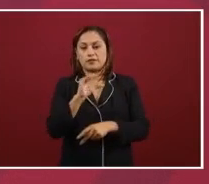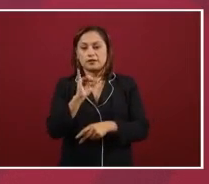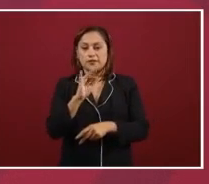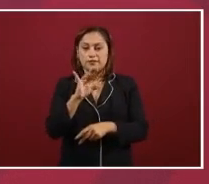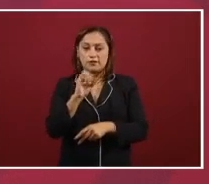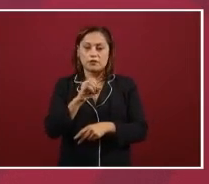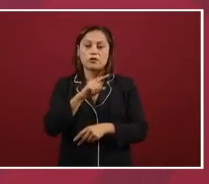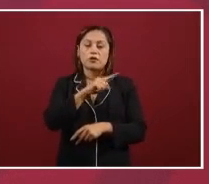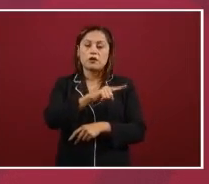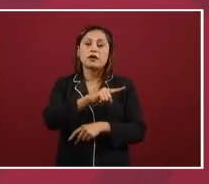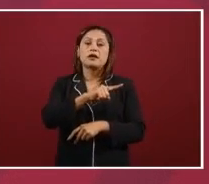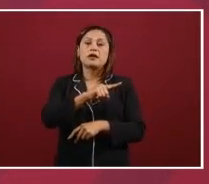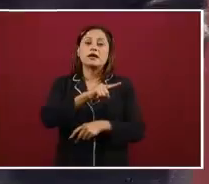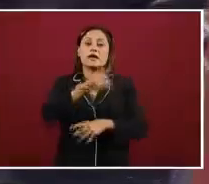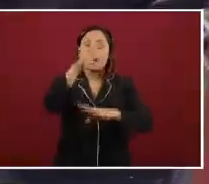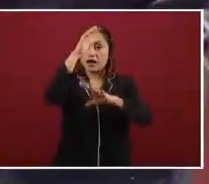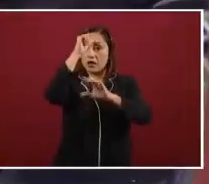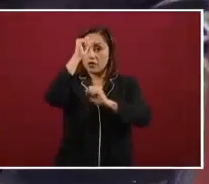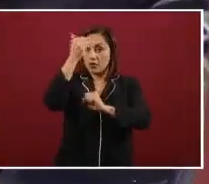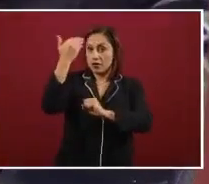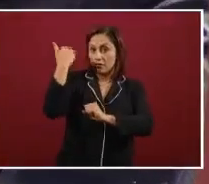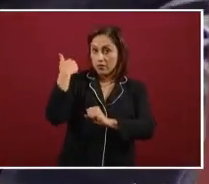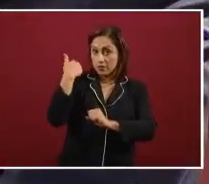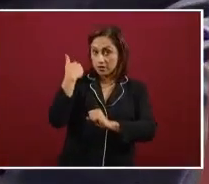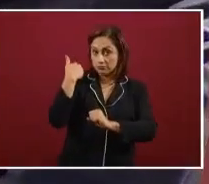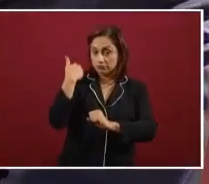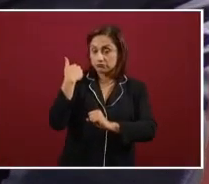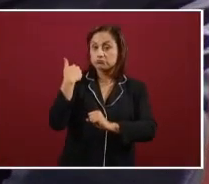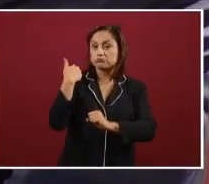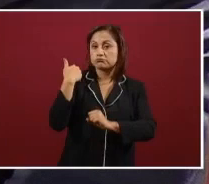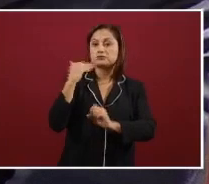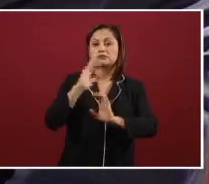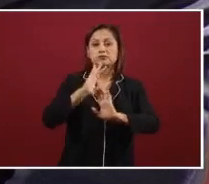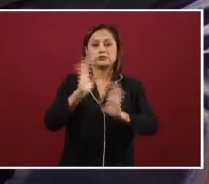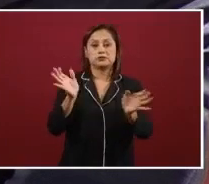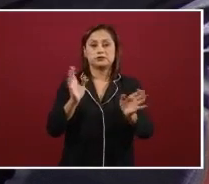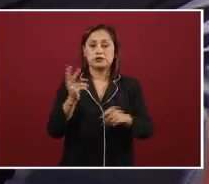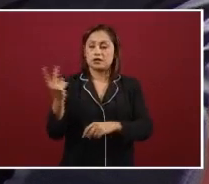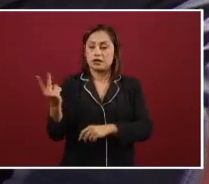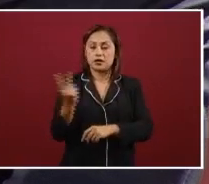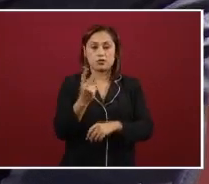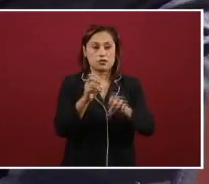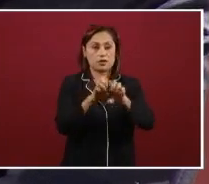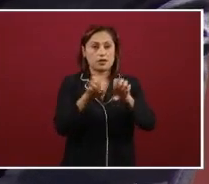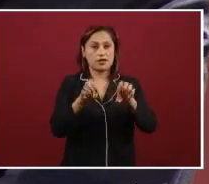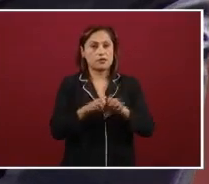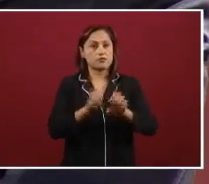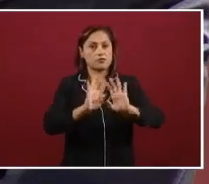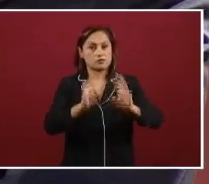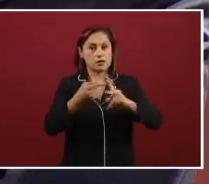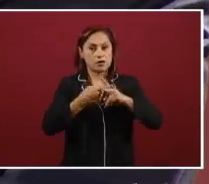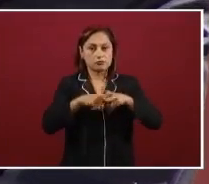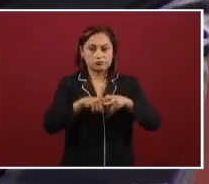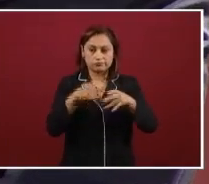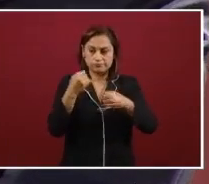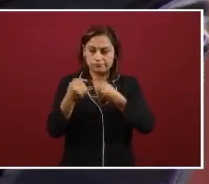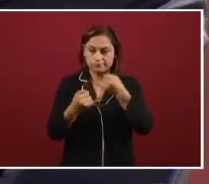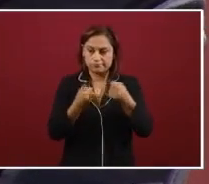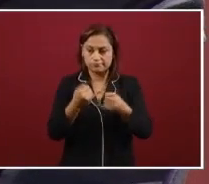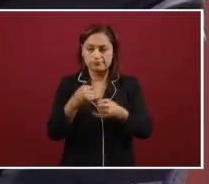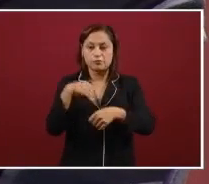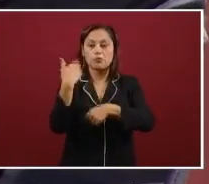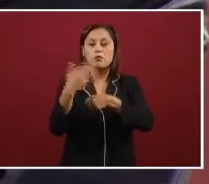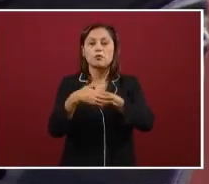acuerdo, que entren a jugar estos dos equipos ya en la